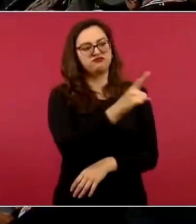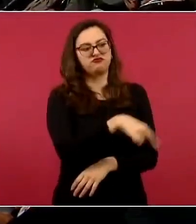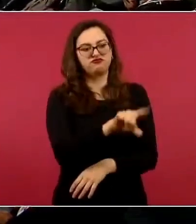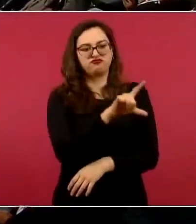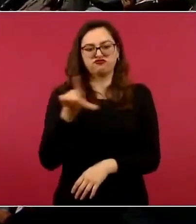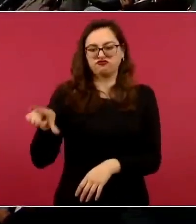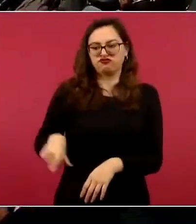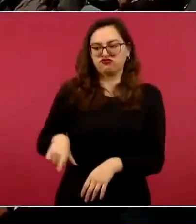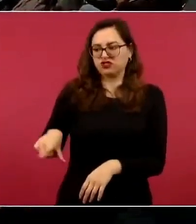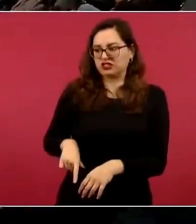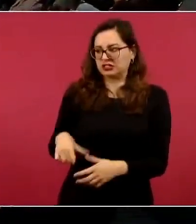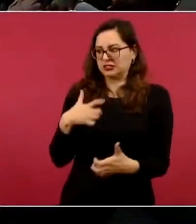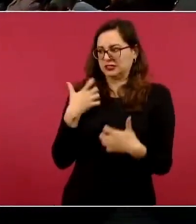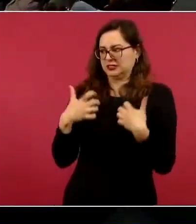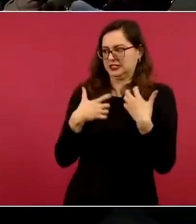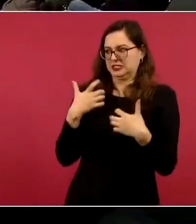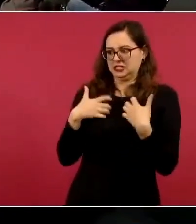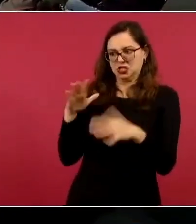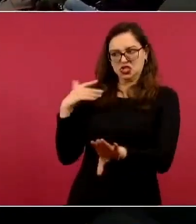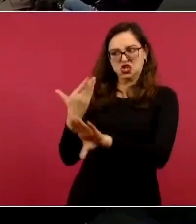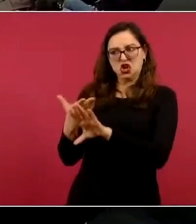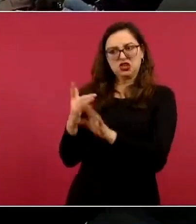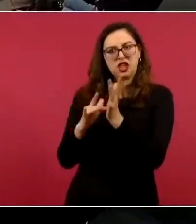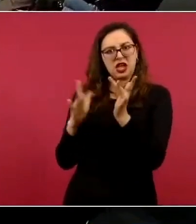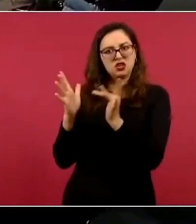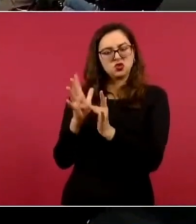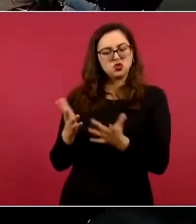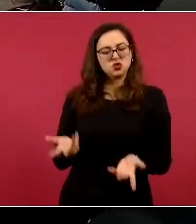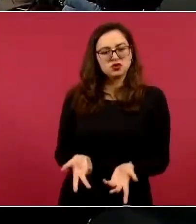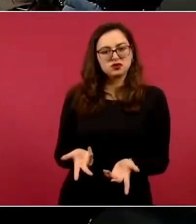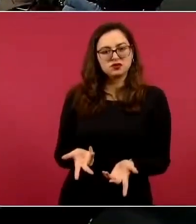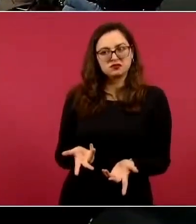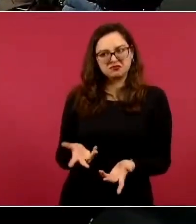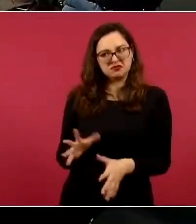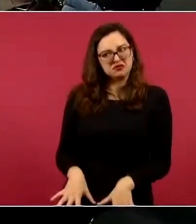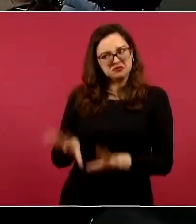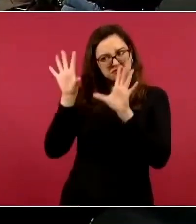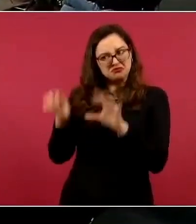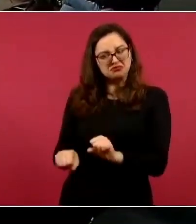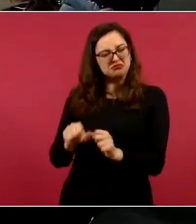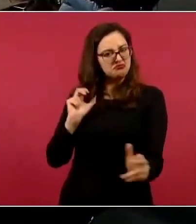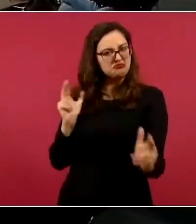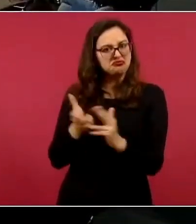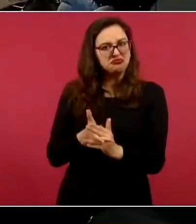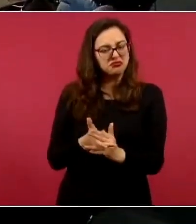del pueblo, agitador, y por eso lo crucificaron?